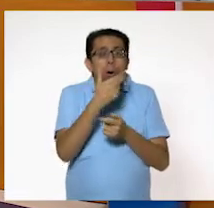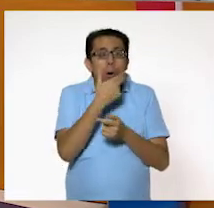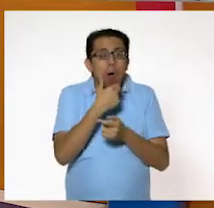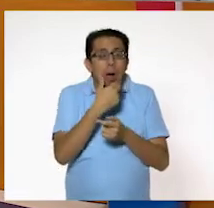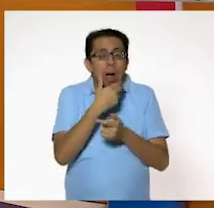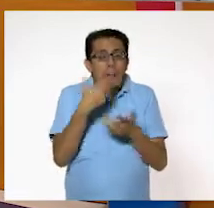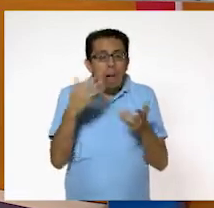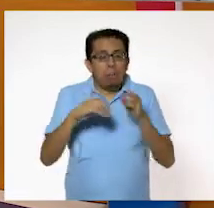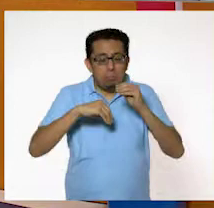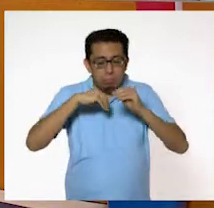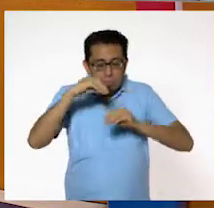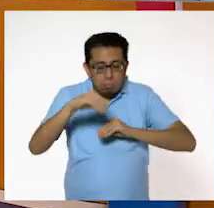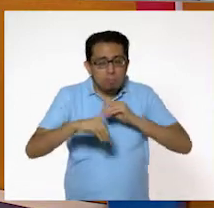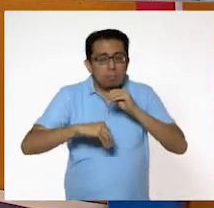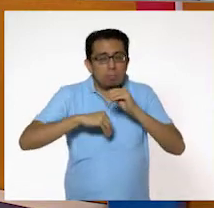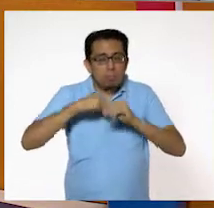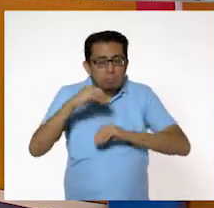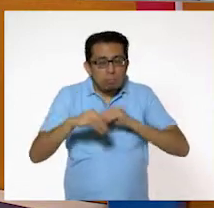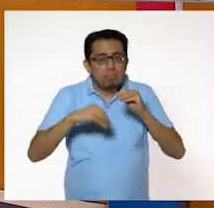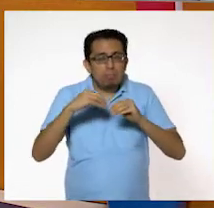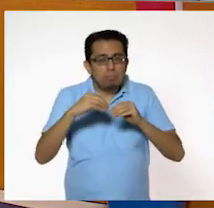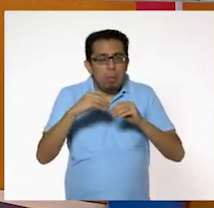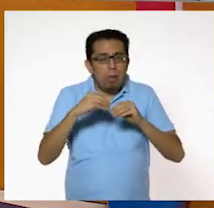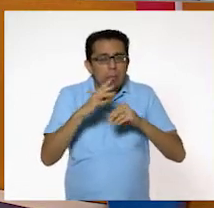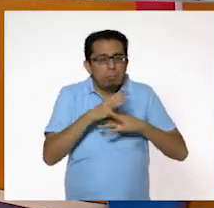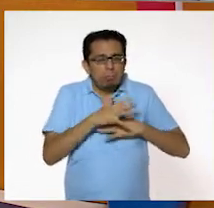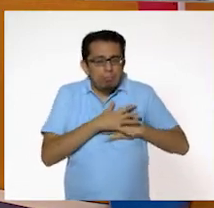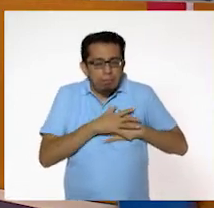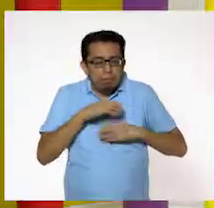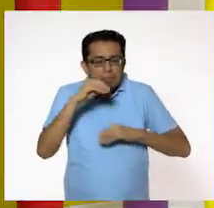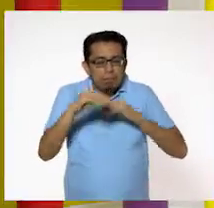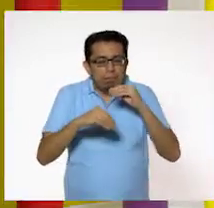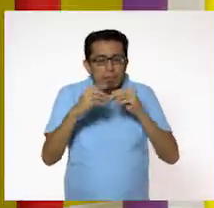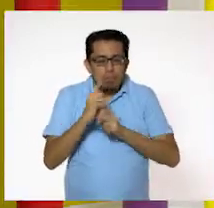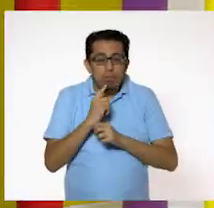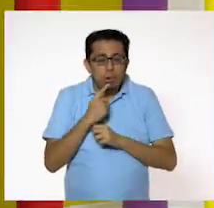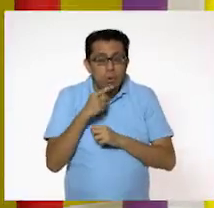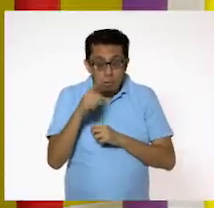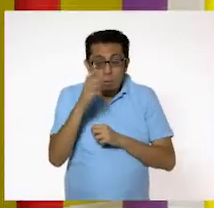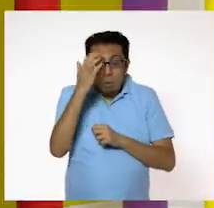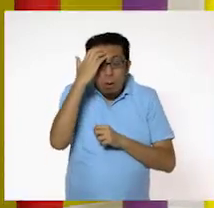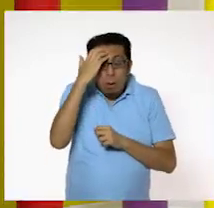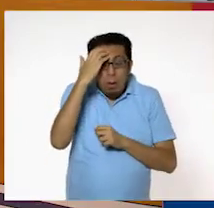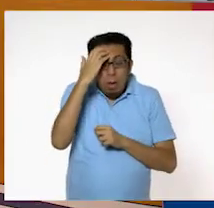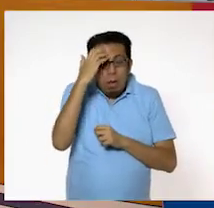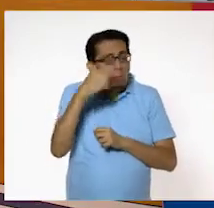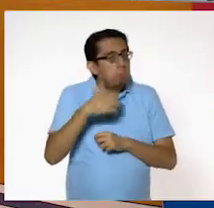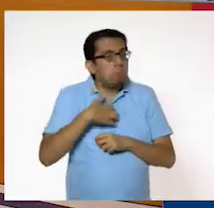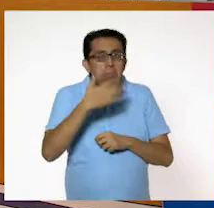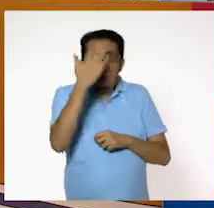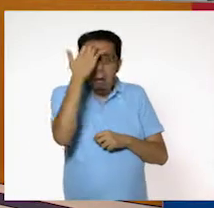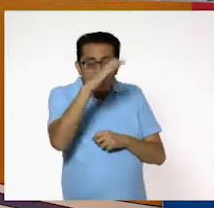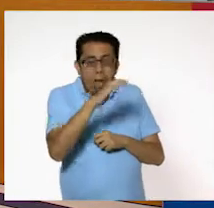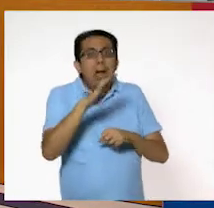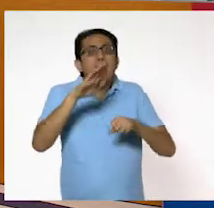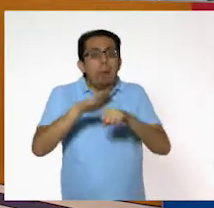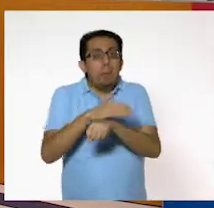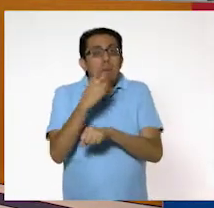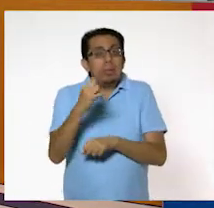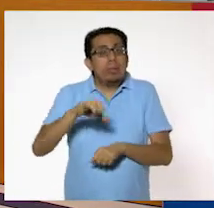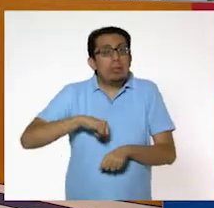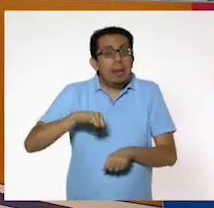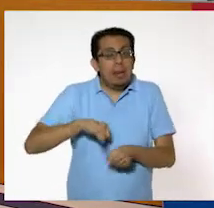con mucha delicadeza, con mucho amor a Pinocho? No, esta versión no la conocía. ¿Ves lo interesante que es